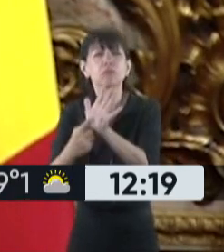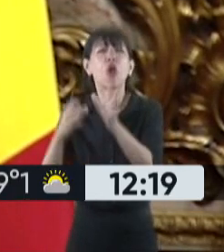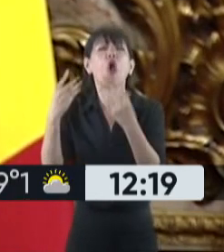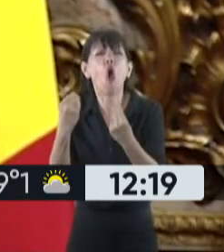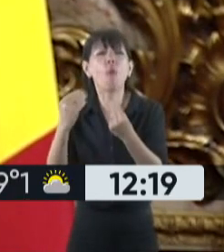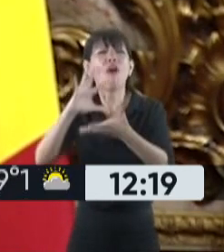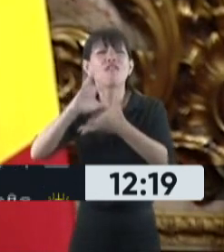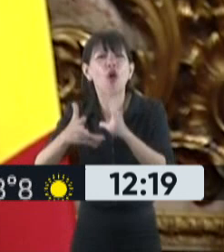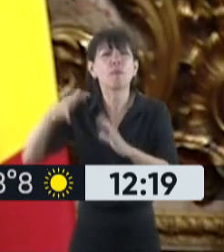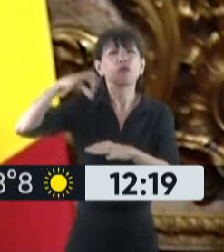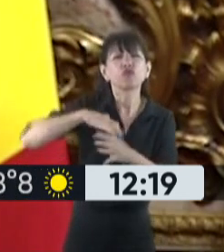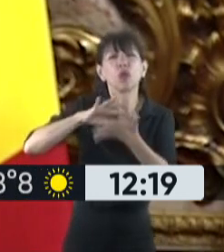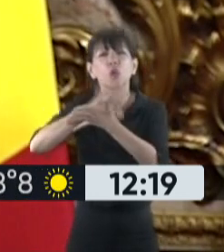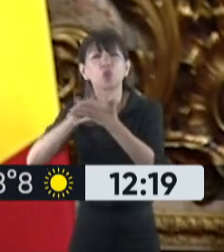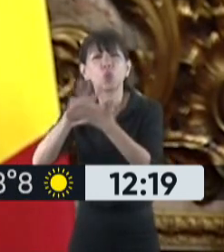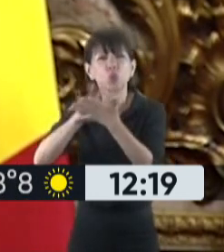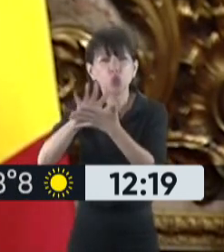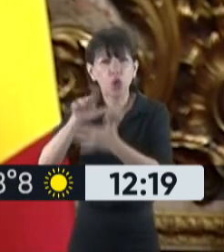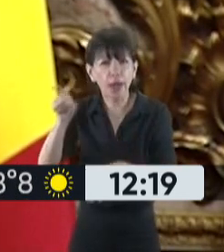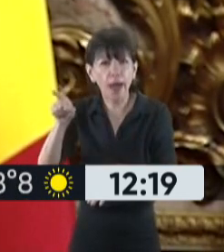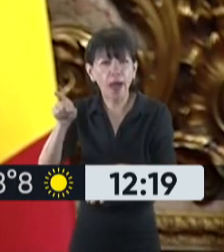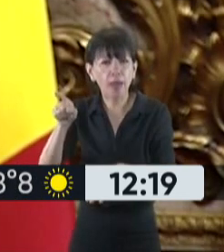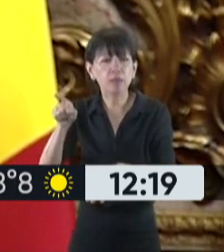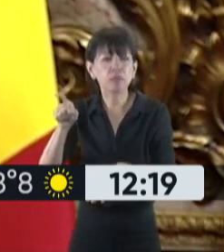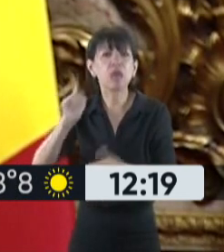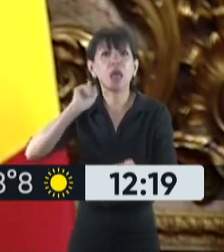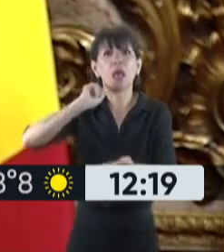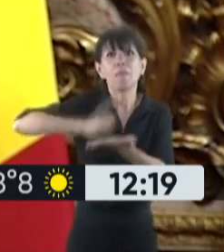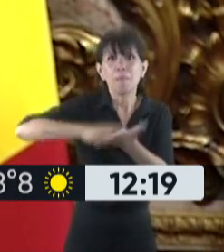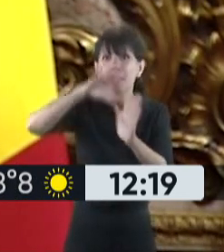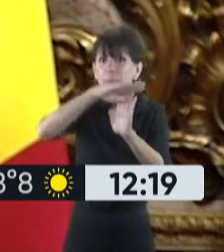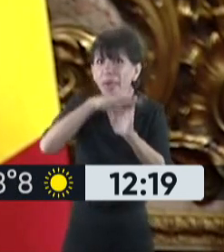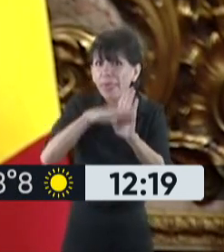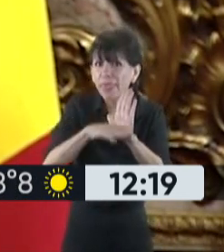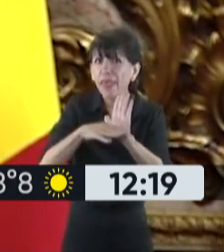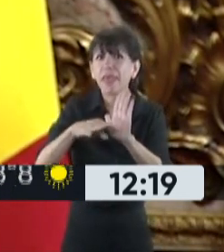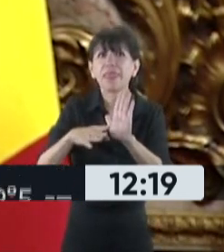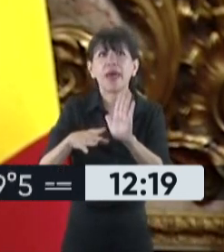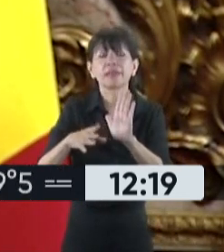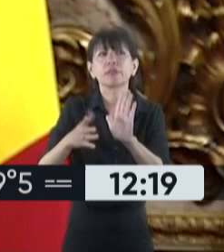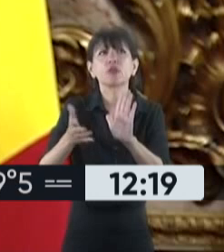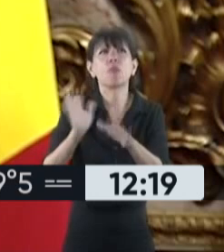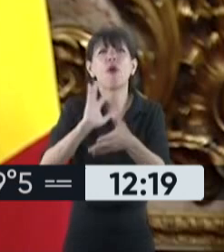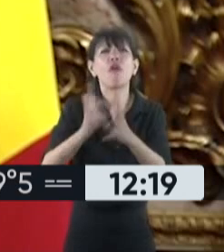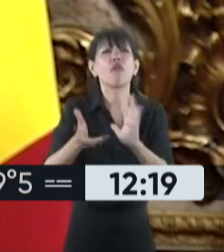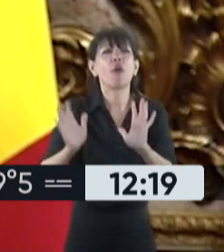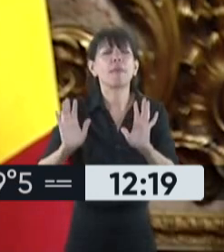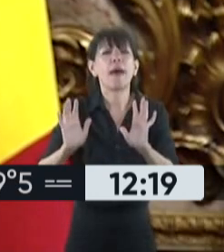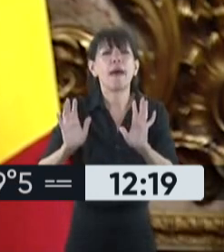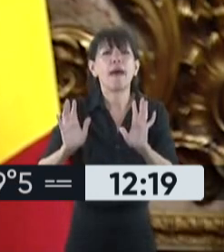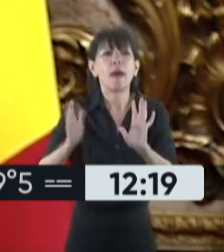tasación y estas medidas sacadas de un paquete posible,